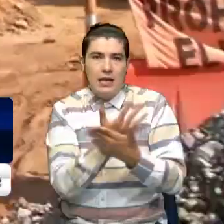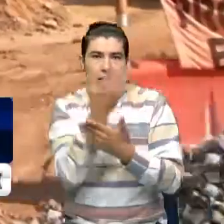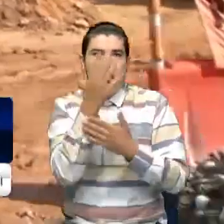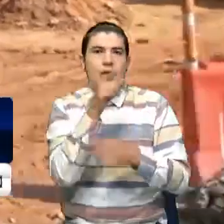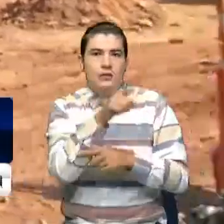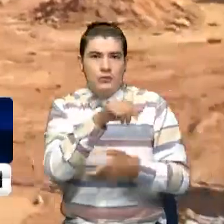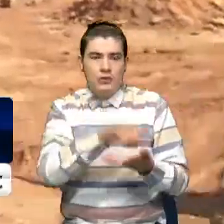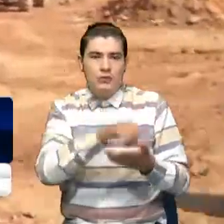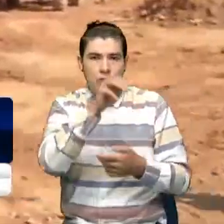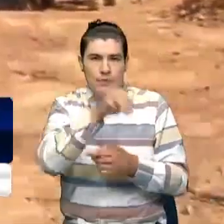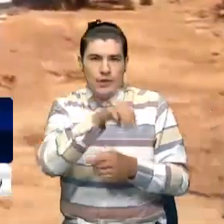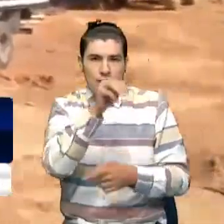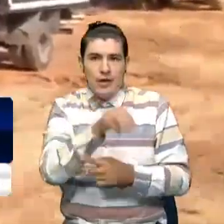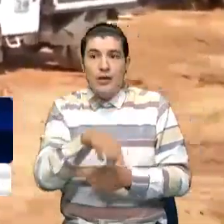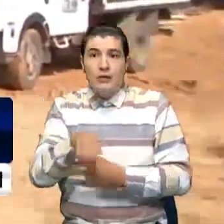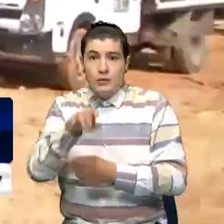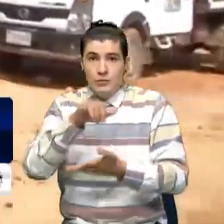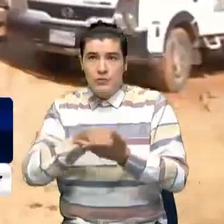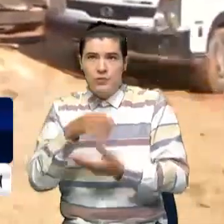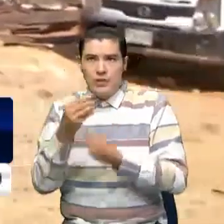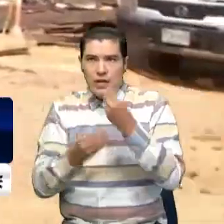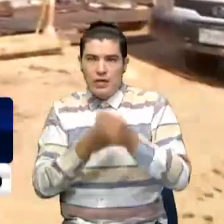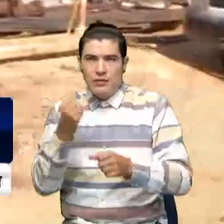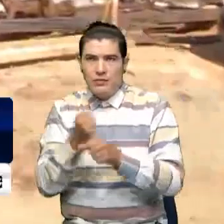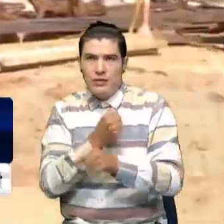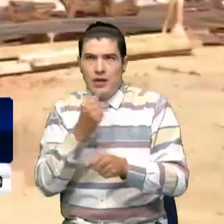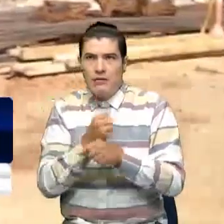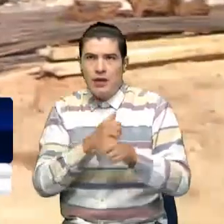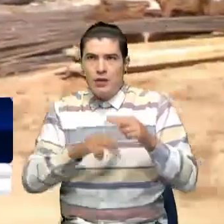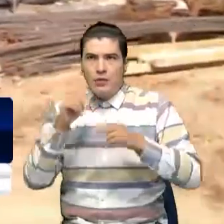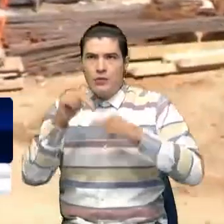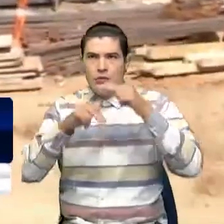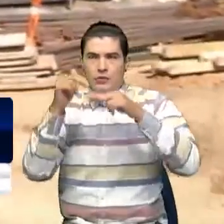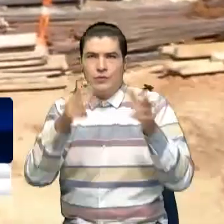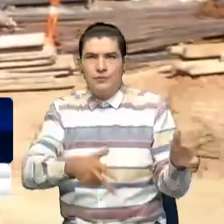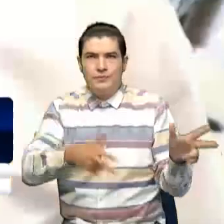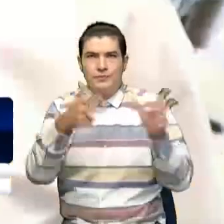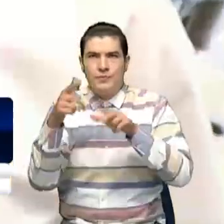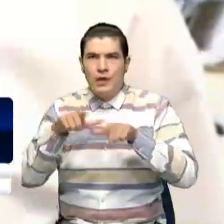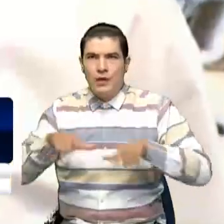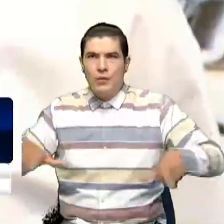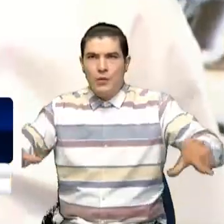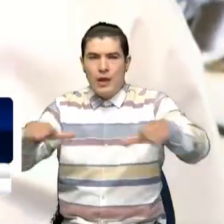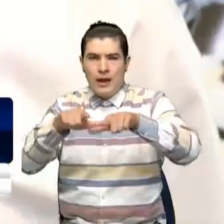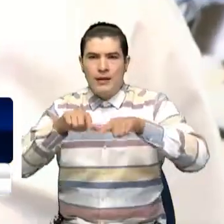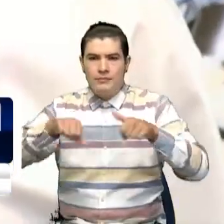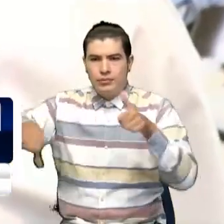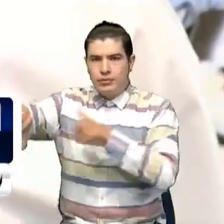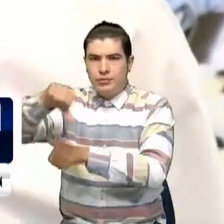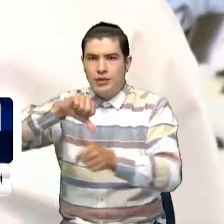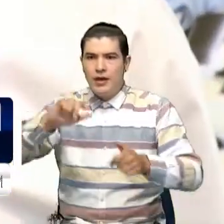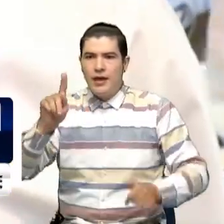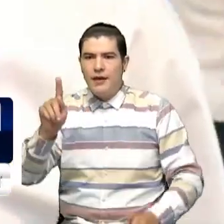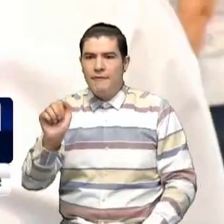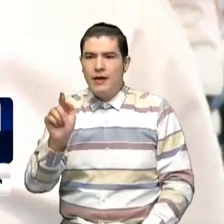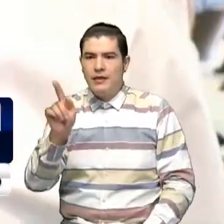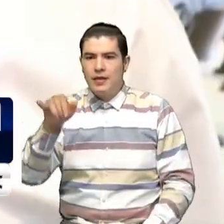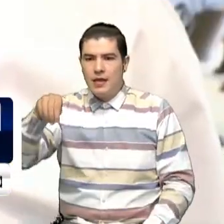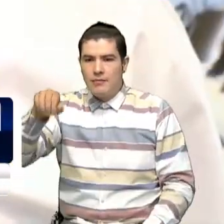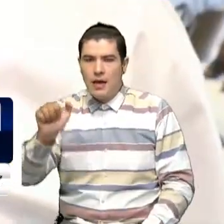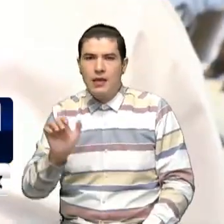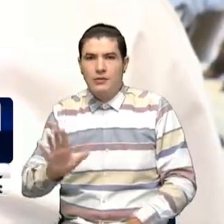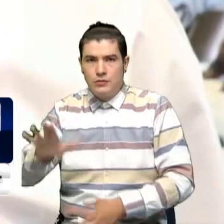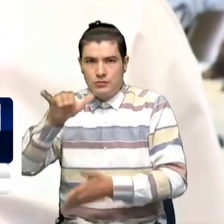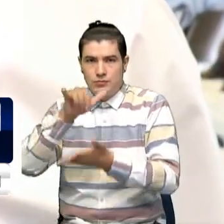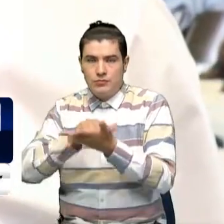del martes, en donde se realizan los trabajos del intercambiador de Fátima. Esto con el fin de poder realizar los trabajos de